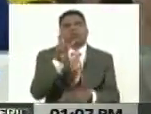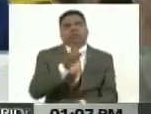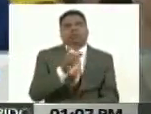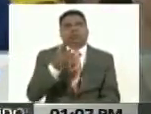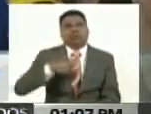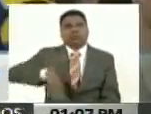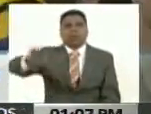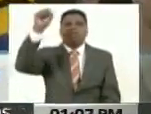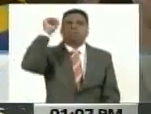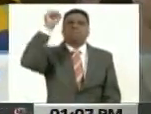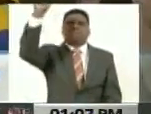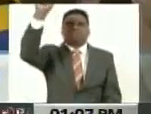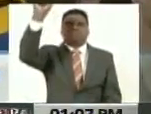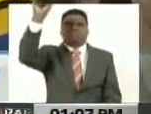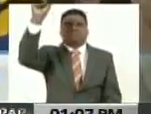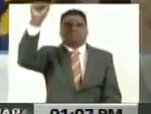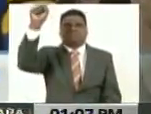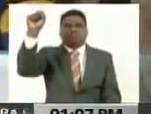alto, repitamos con fuerza.